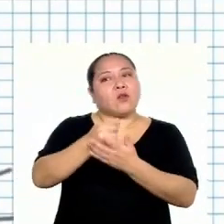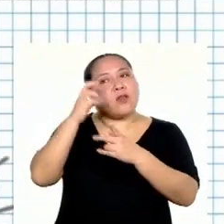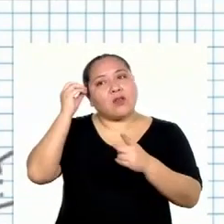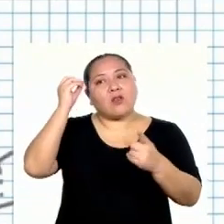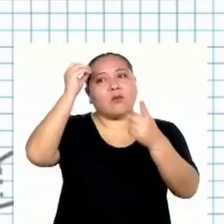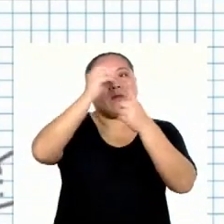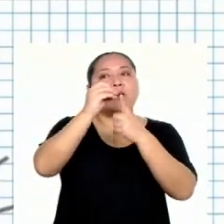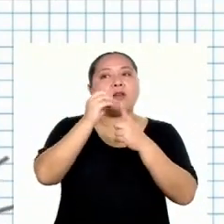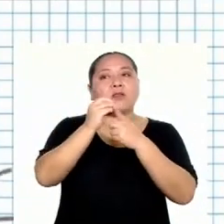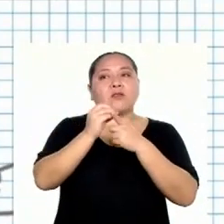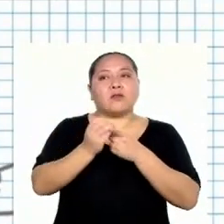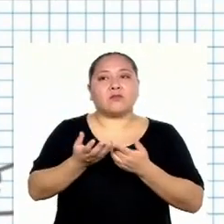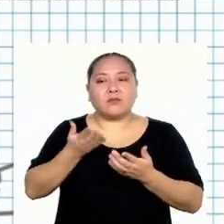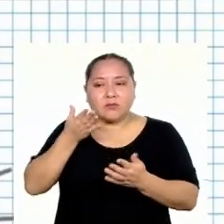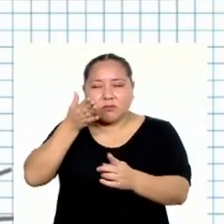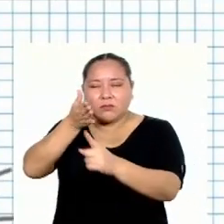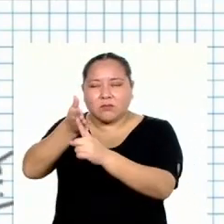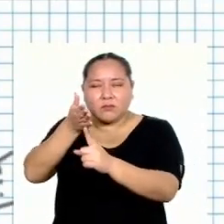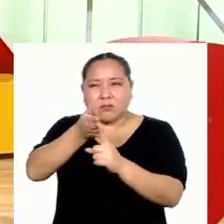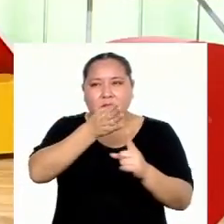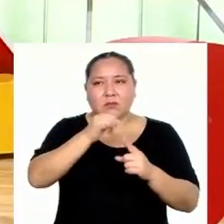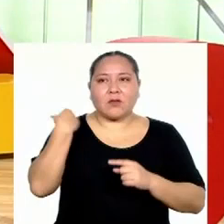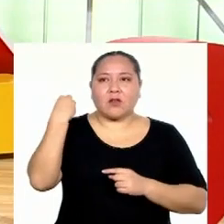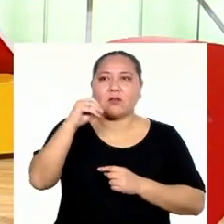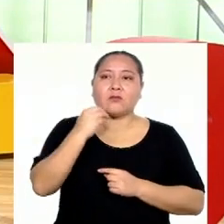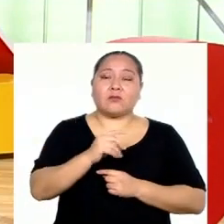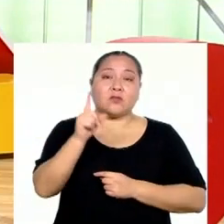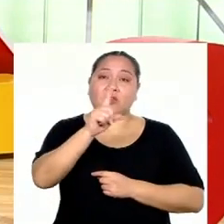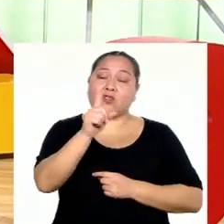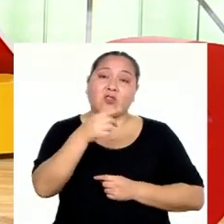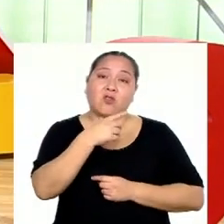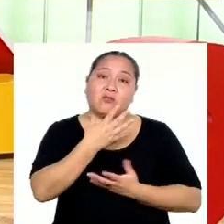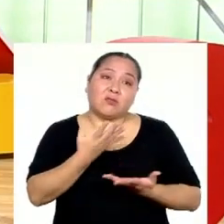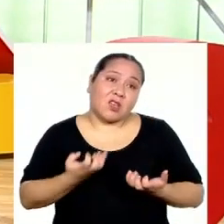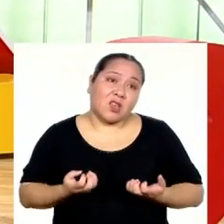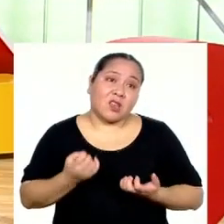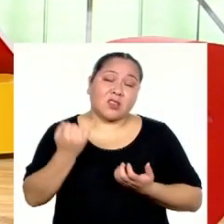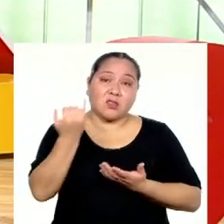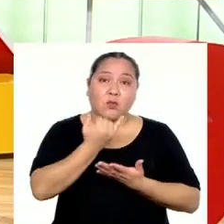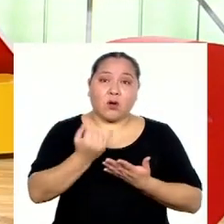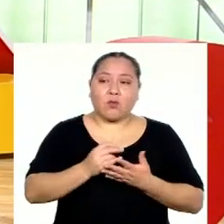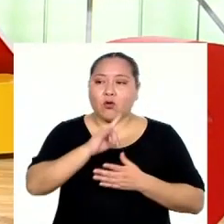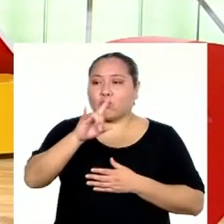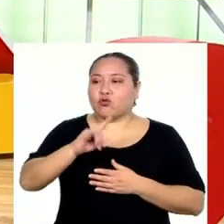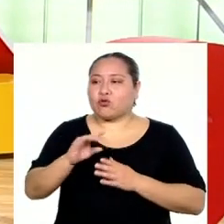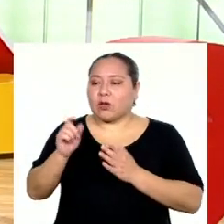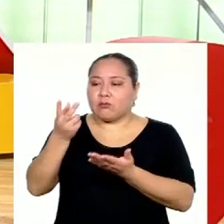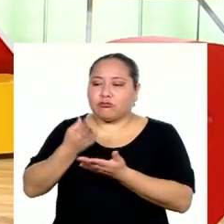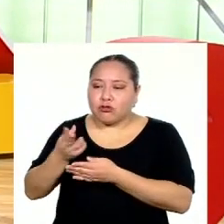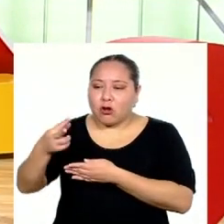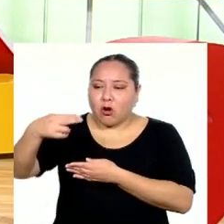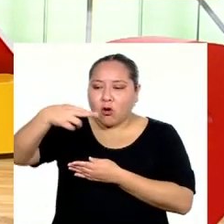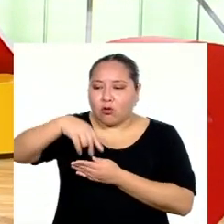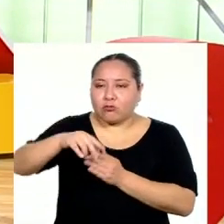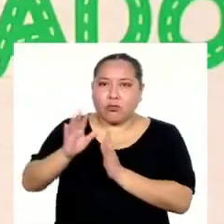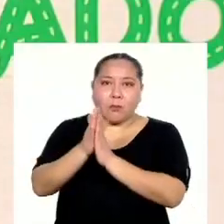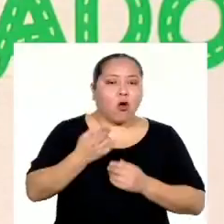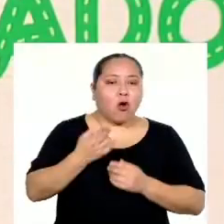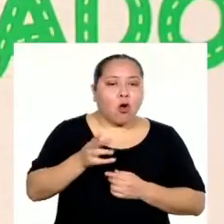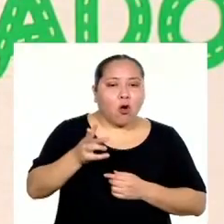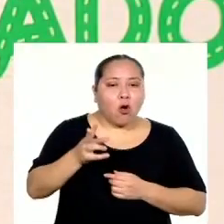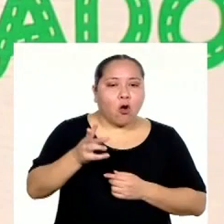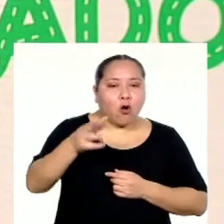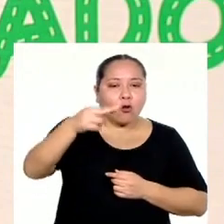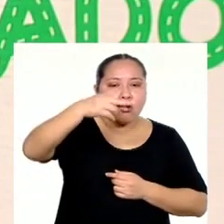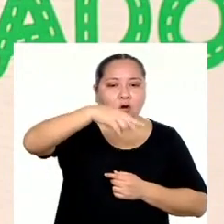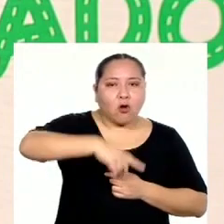de llegar a las y los adolescentes. Si no quieres dibujar, podrías usar recortes de periódicos o revistas.